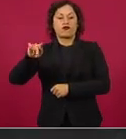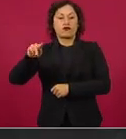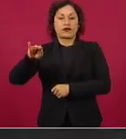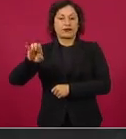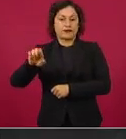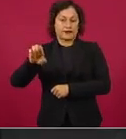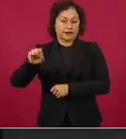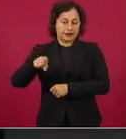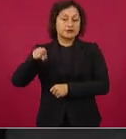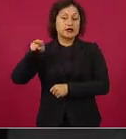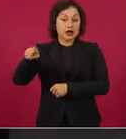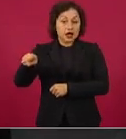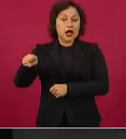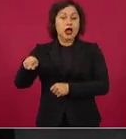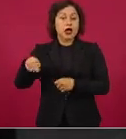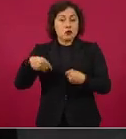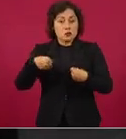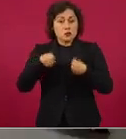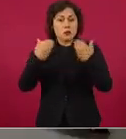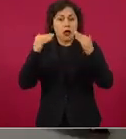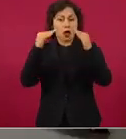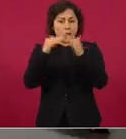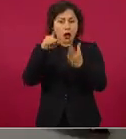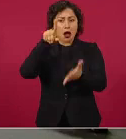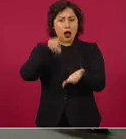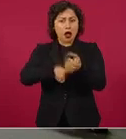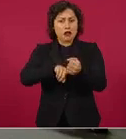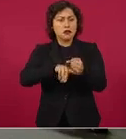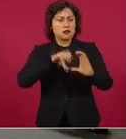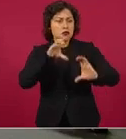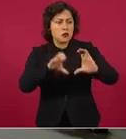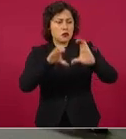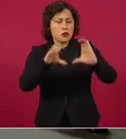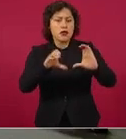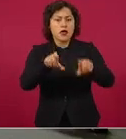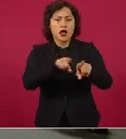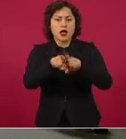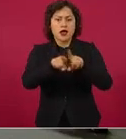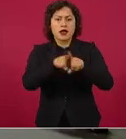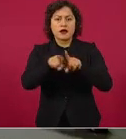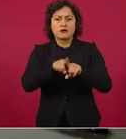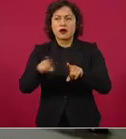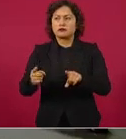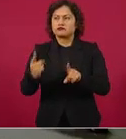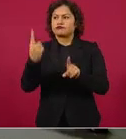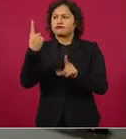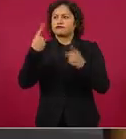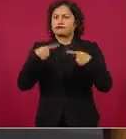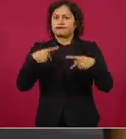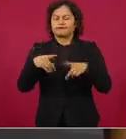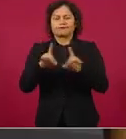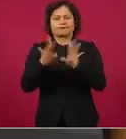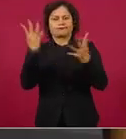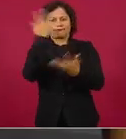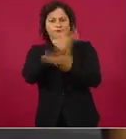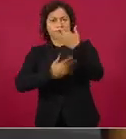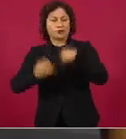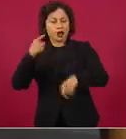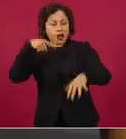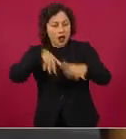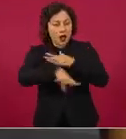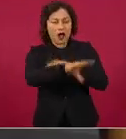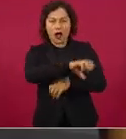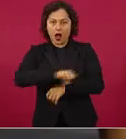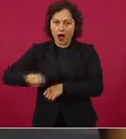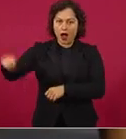hogar. Estaba cuidando a sus hermanos. Lo confundieron, lo sacaron, lo mataron. O sea, son situaciones que nos